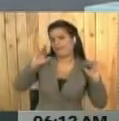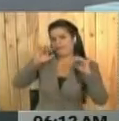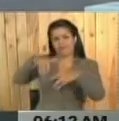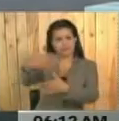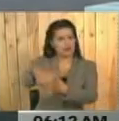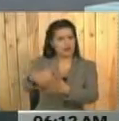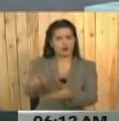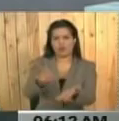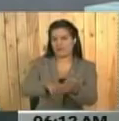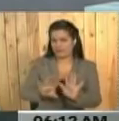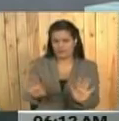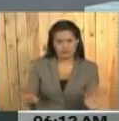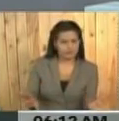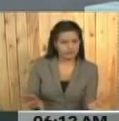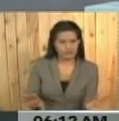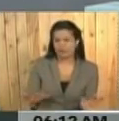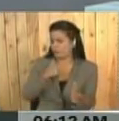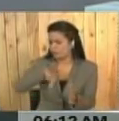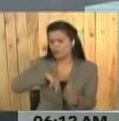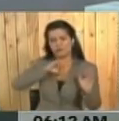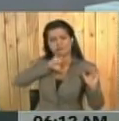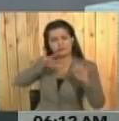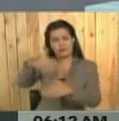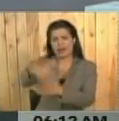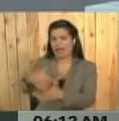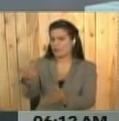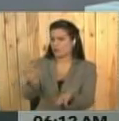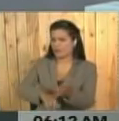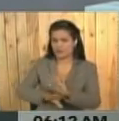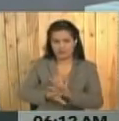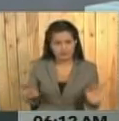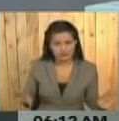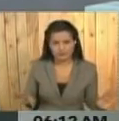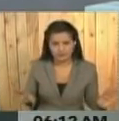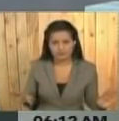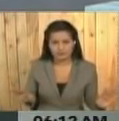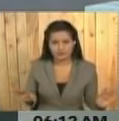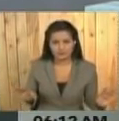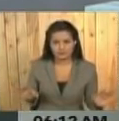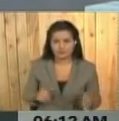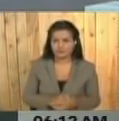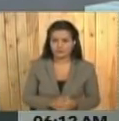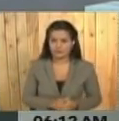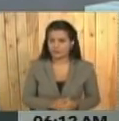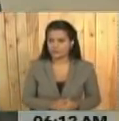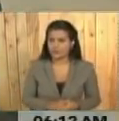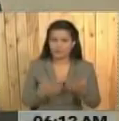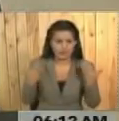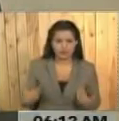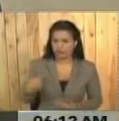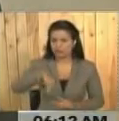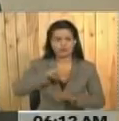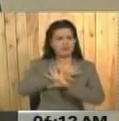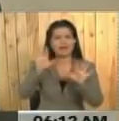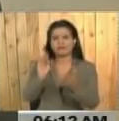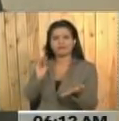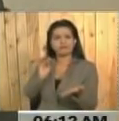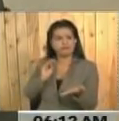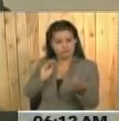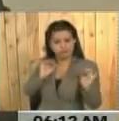calle vamos a seguir en la calle nuestra presencia Ahí está eh supuesta ya que vamos